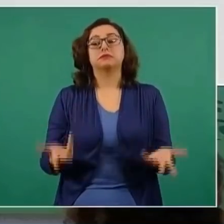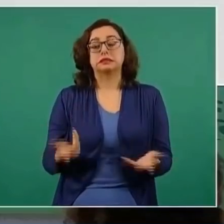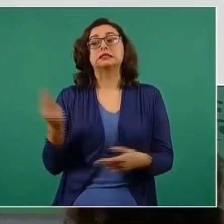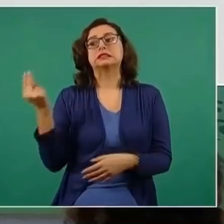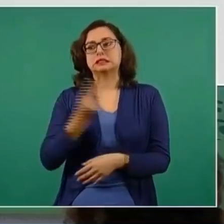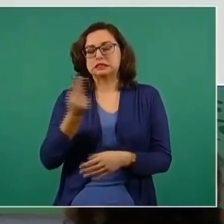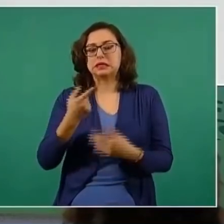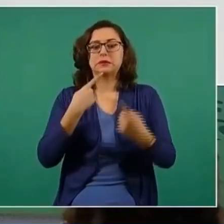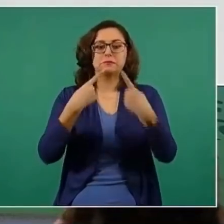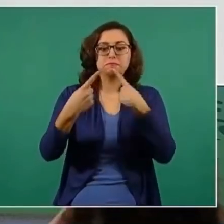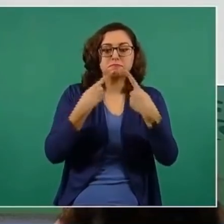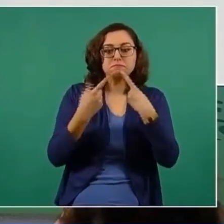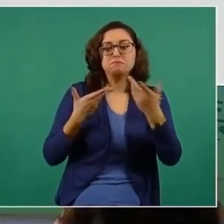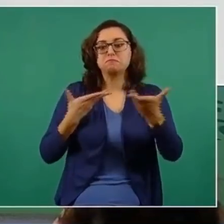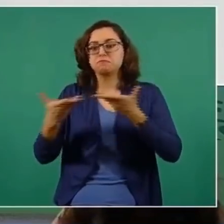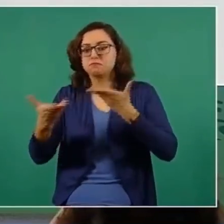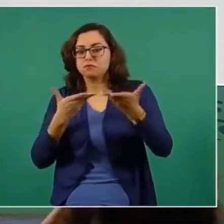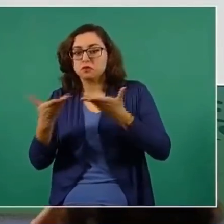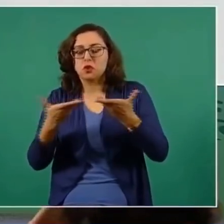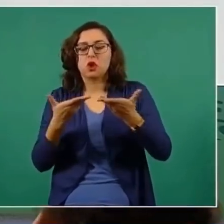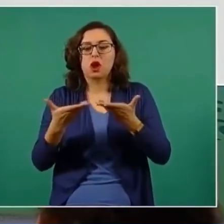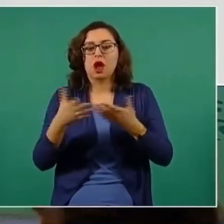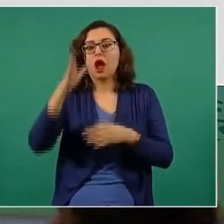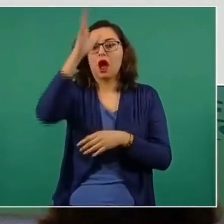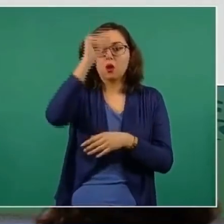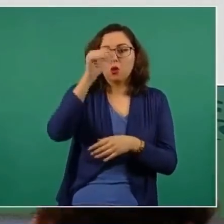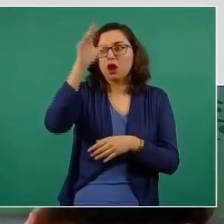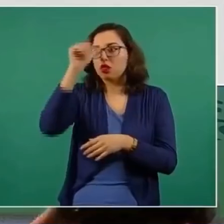acuerdos con otros partidos